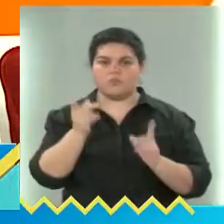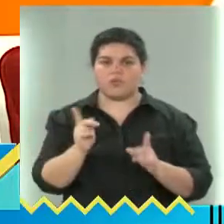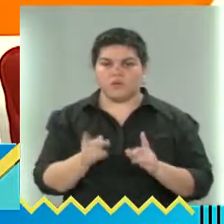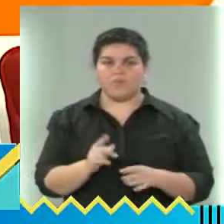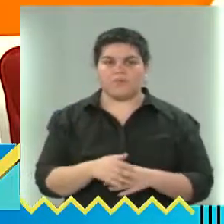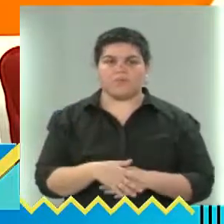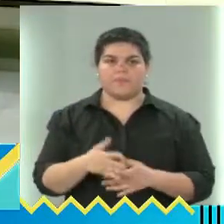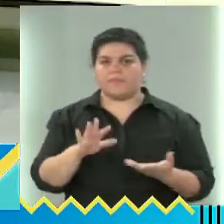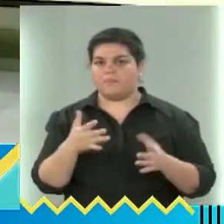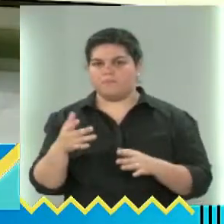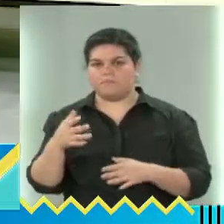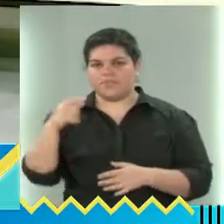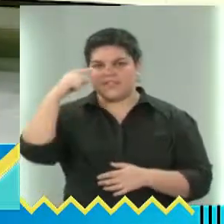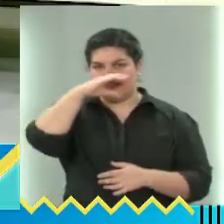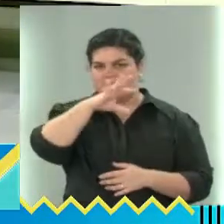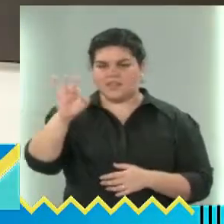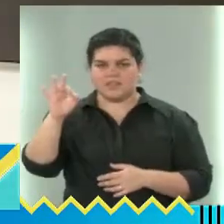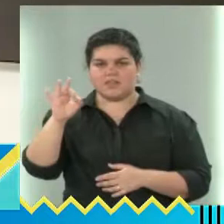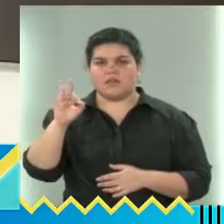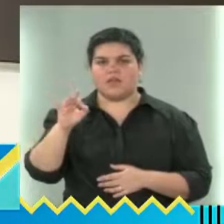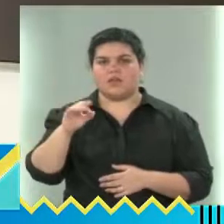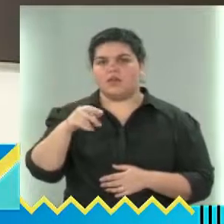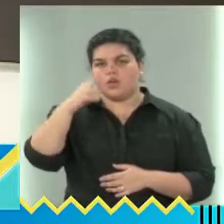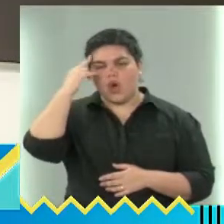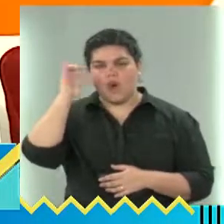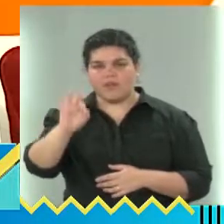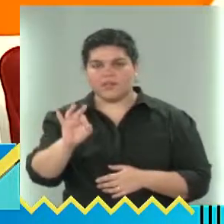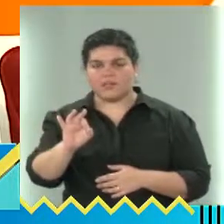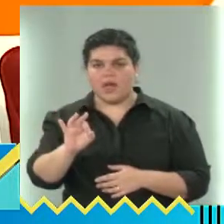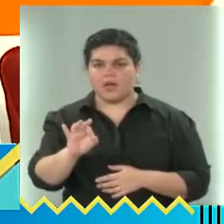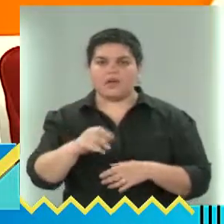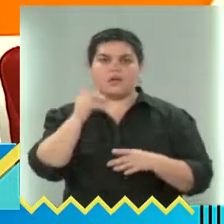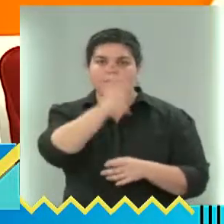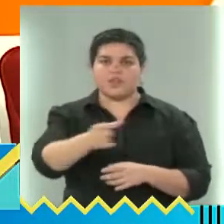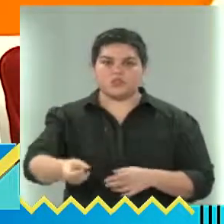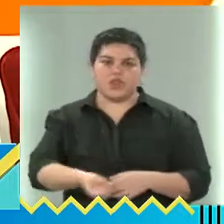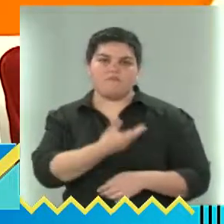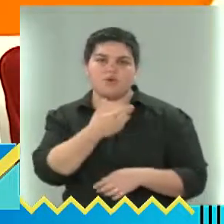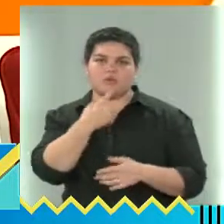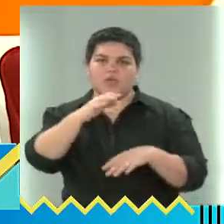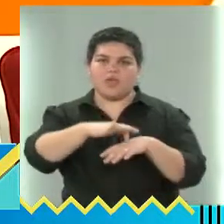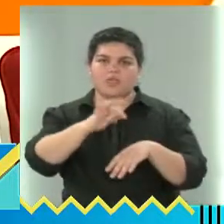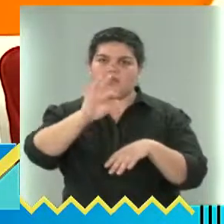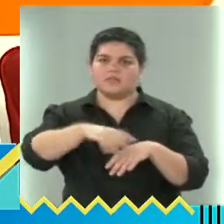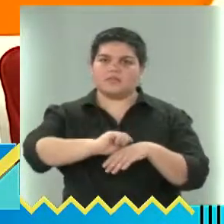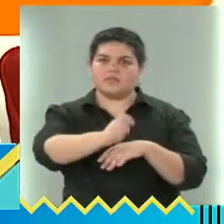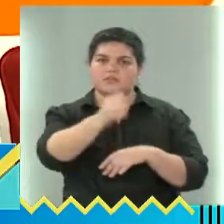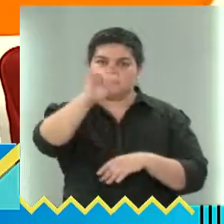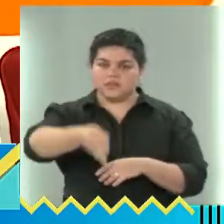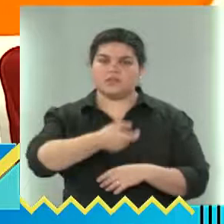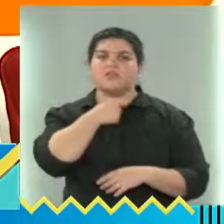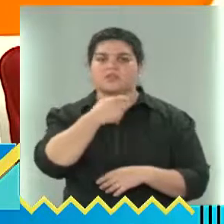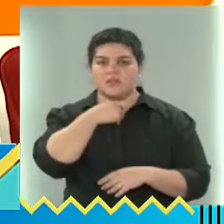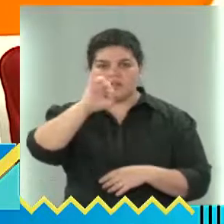60, 70 donantes por colecta. La verdad que sí, es muy notable, digamos, cuando uno se acerca a